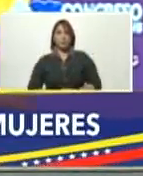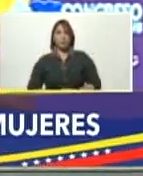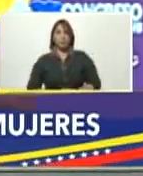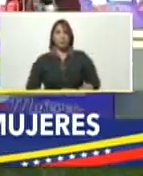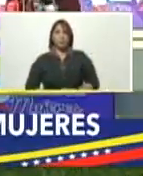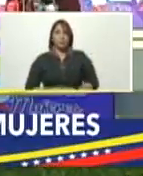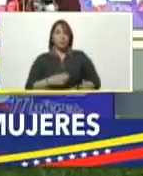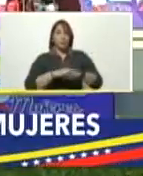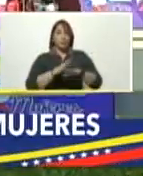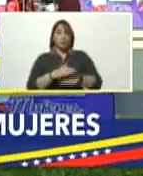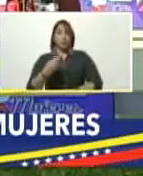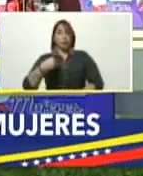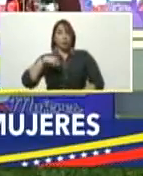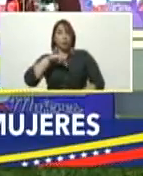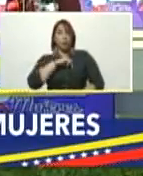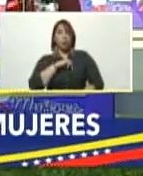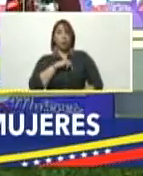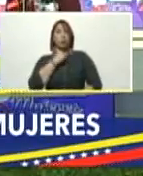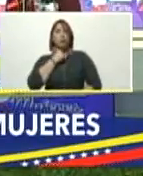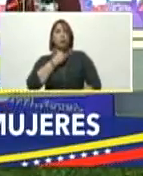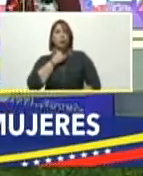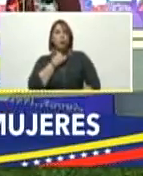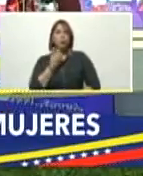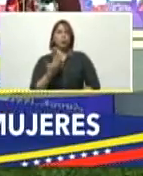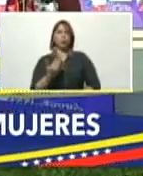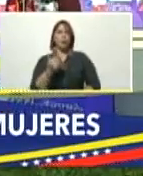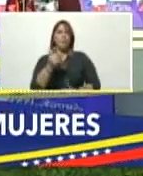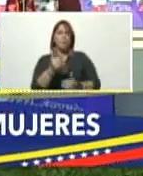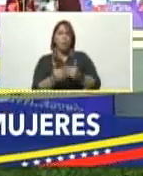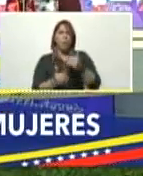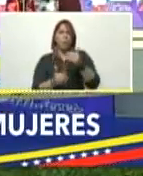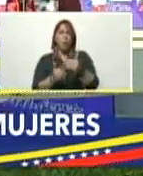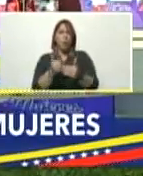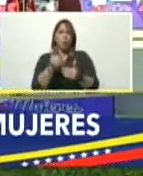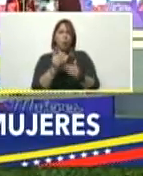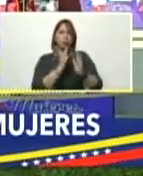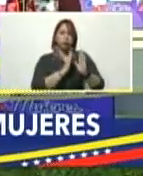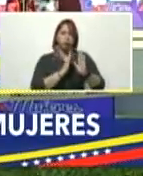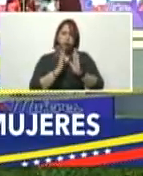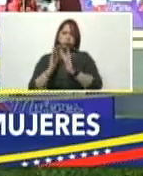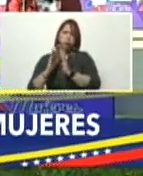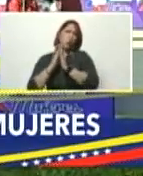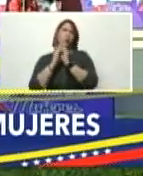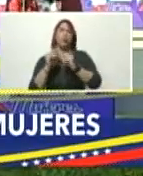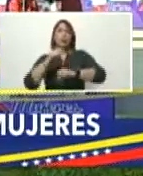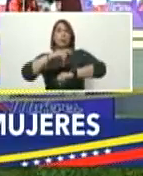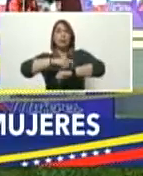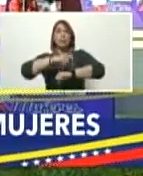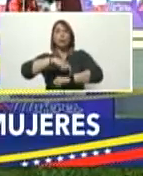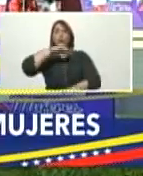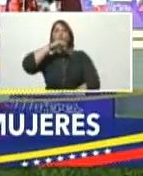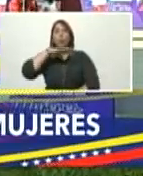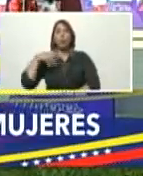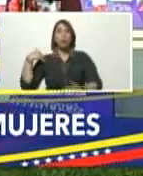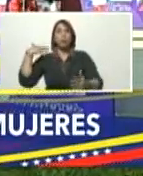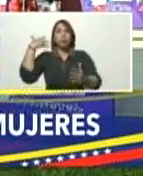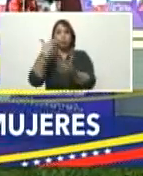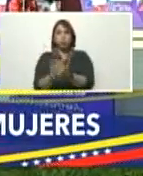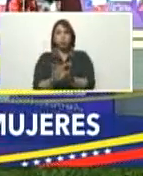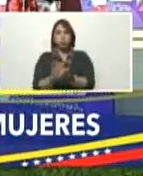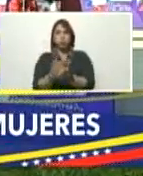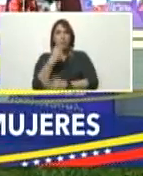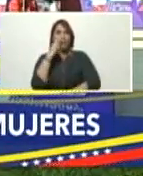porque nosotros nos gusta periodizar todo el tiempo histórico, ¿eh? Una